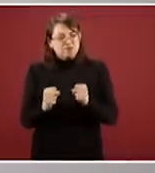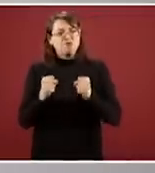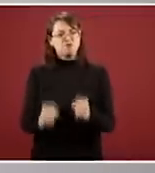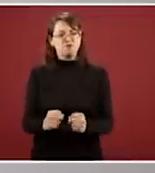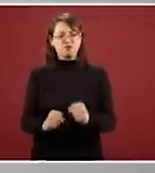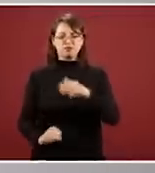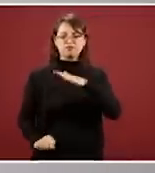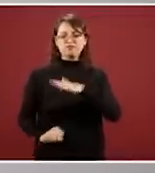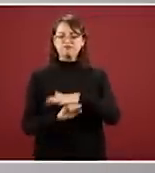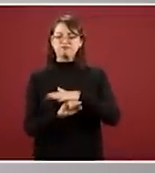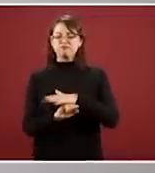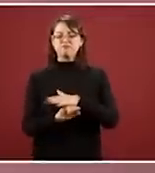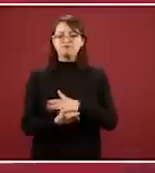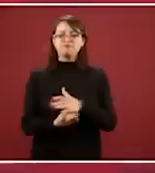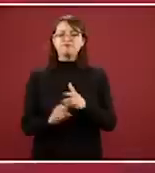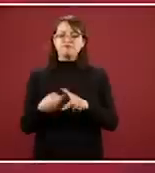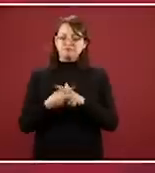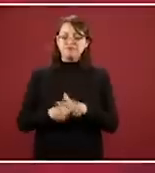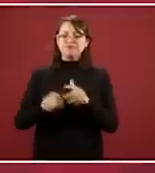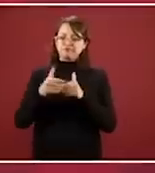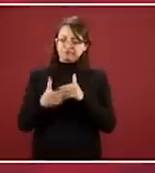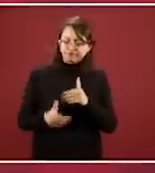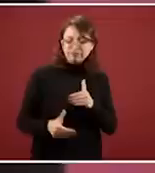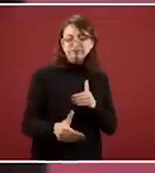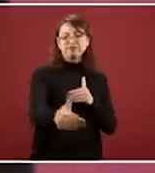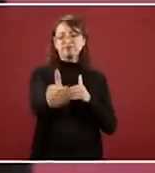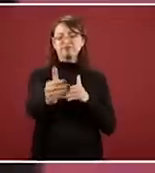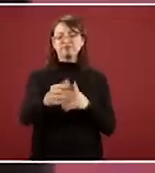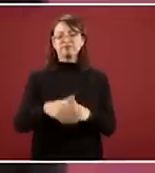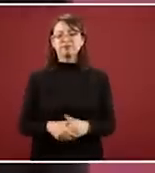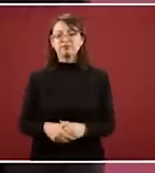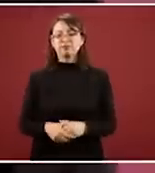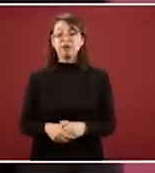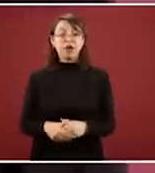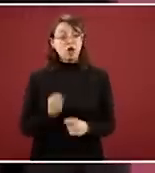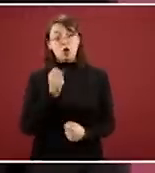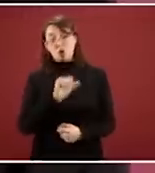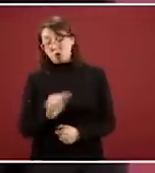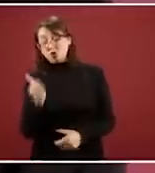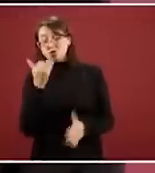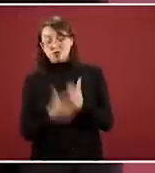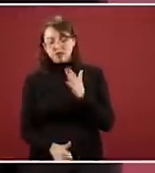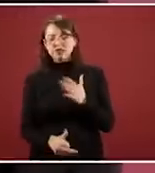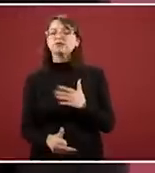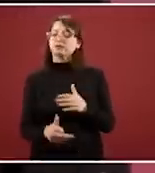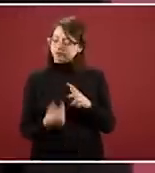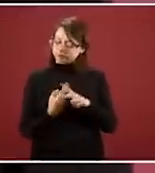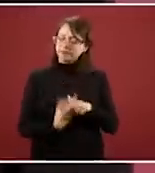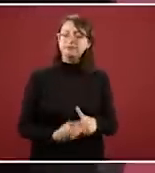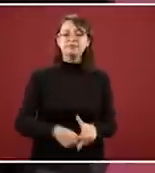y a iniciar lo que hace falta